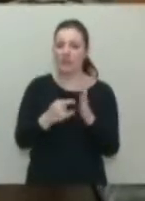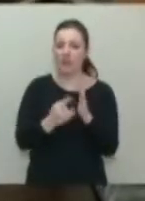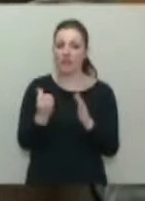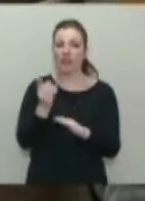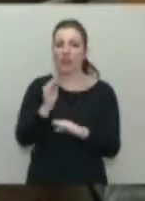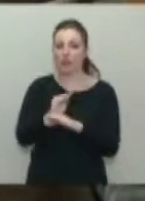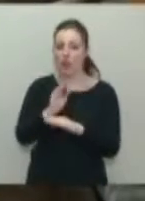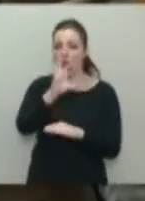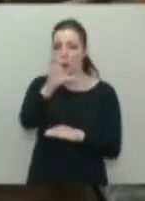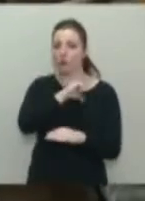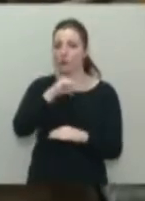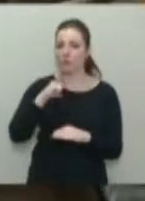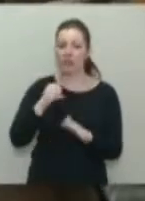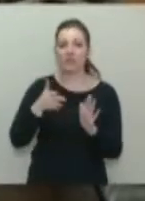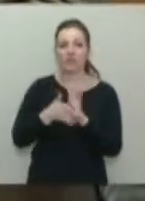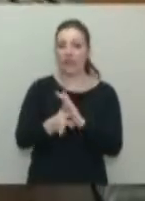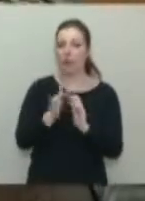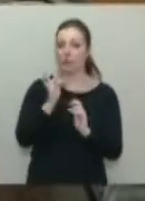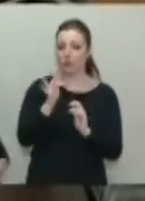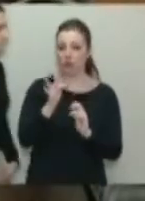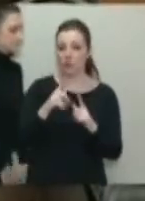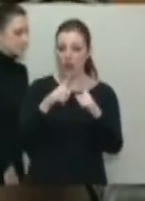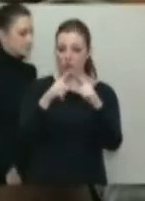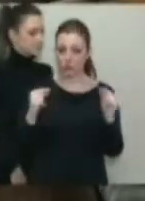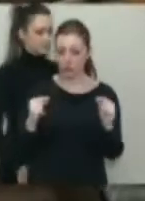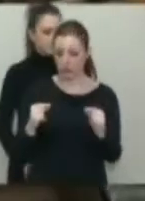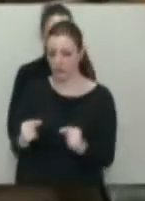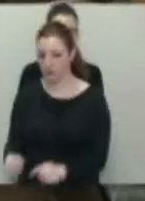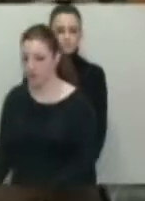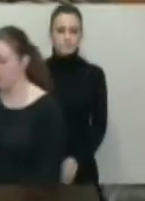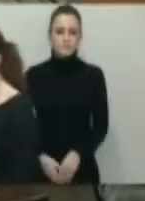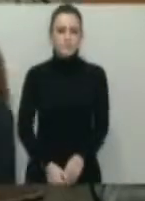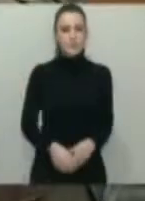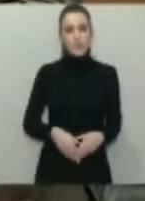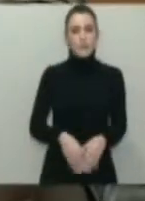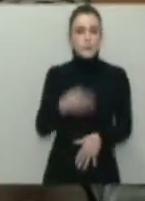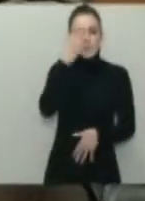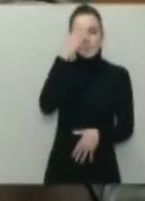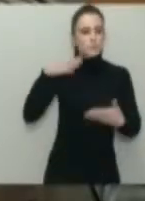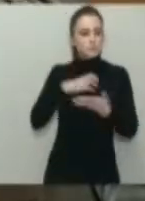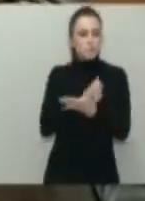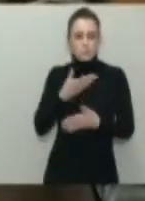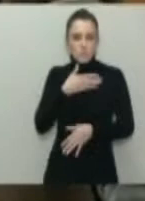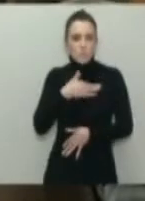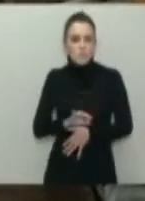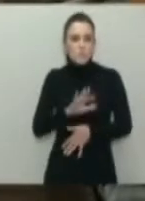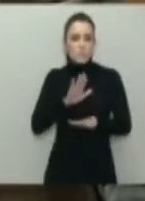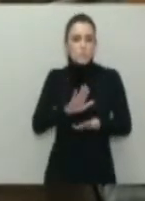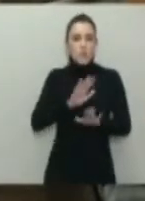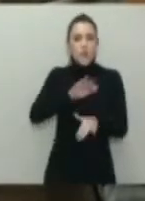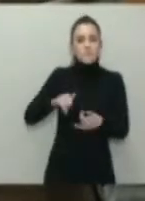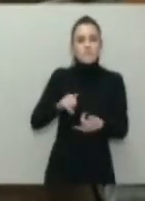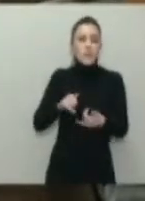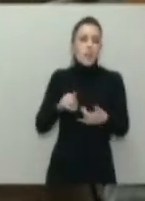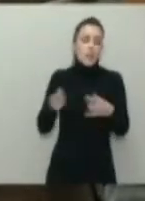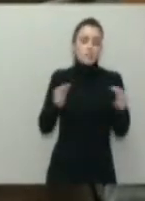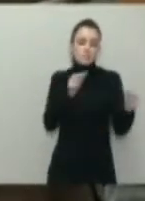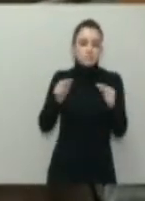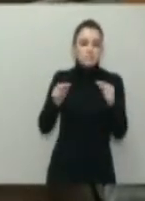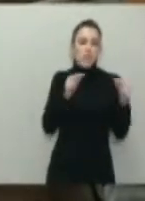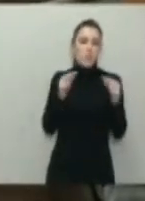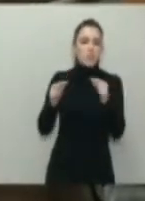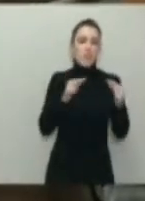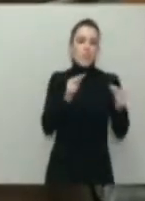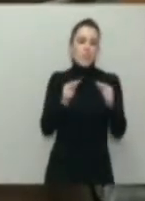autonómica que resultase beneficioso para Asturias. Pero podemos poner todos los principios que queramos encima de la mesa, que finalmente, tal como se consumará esta negociación una vez